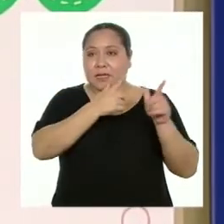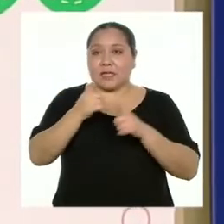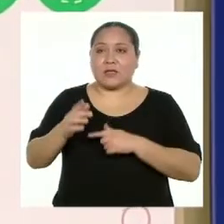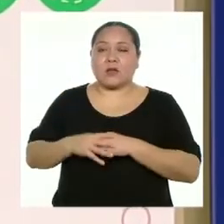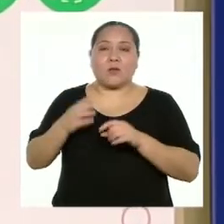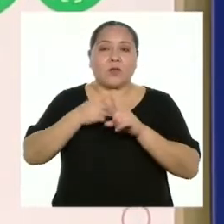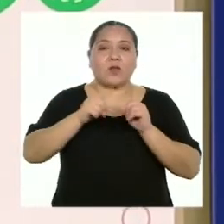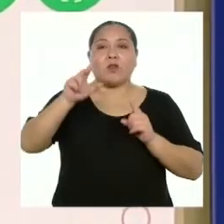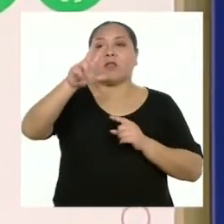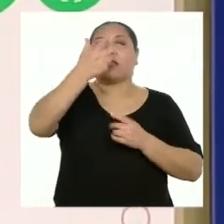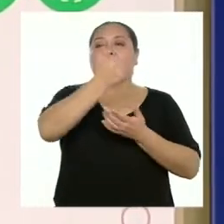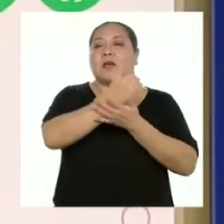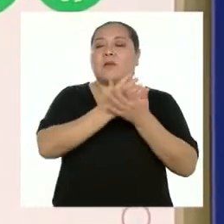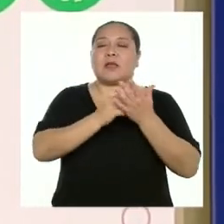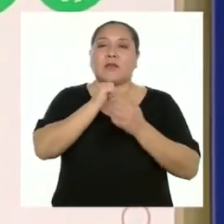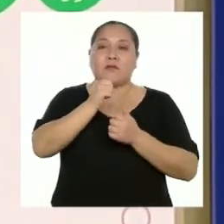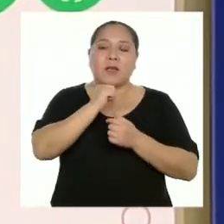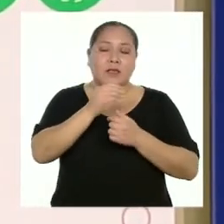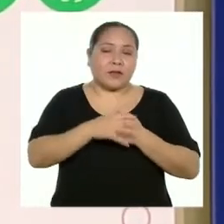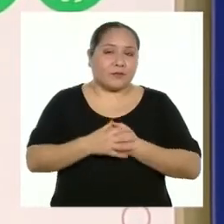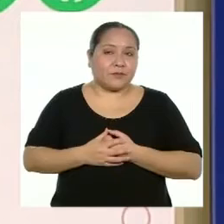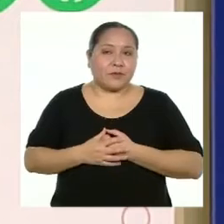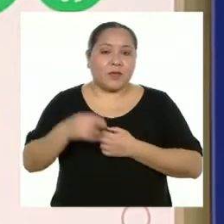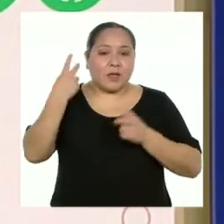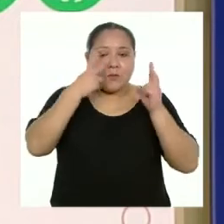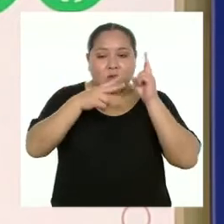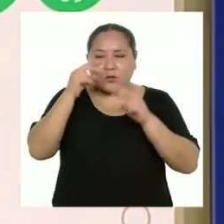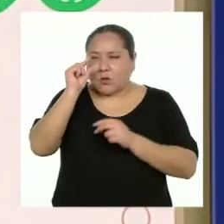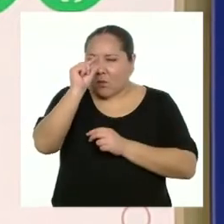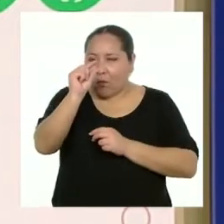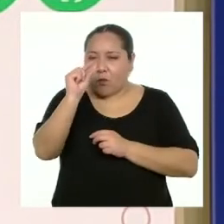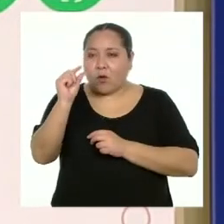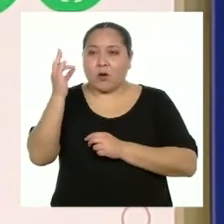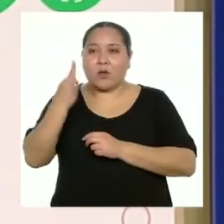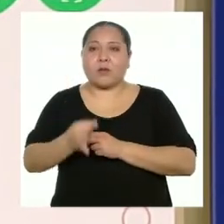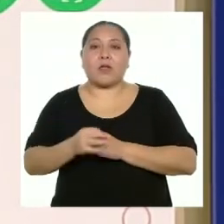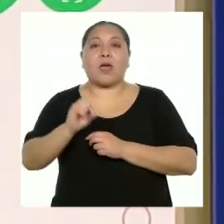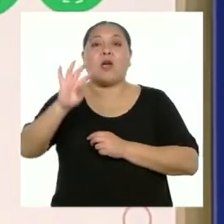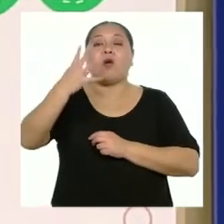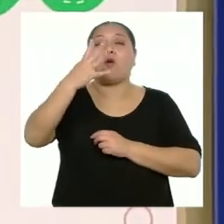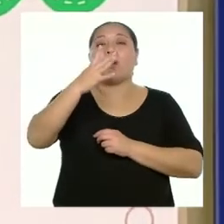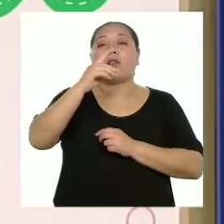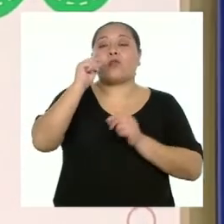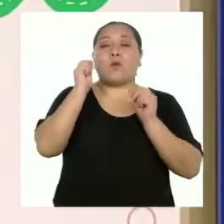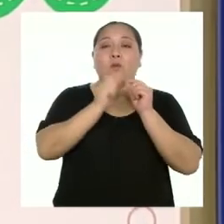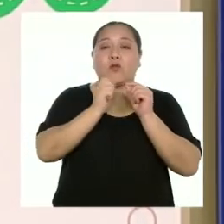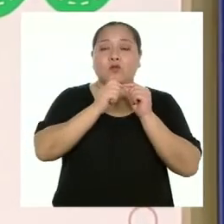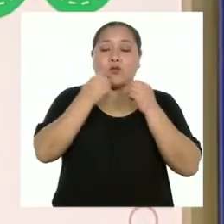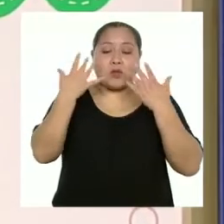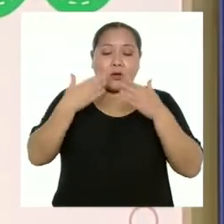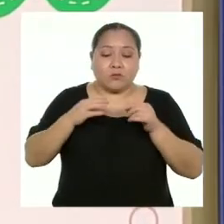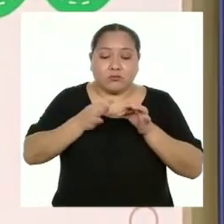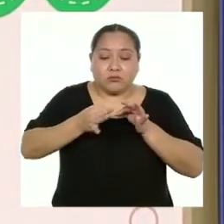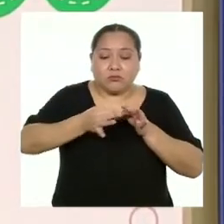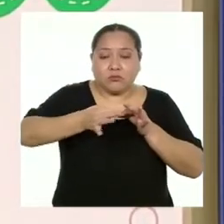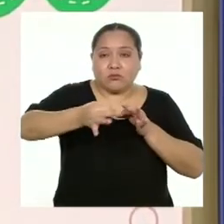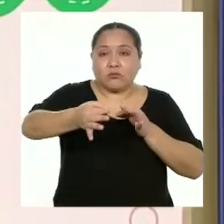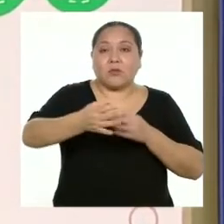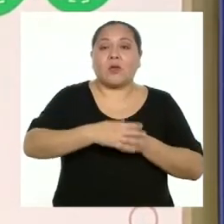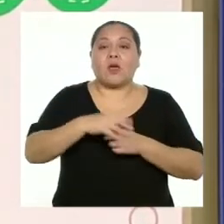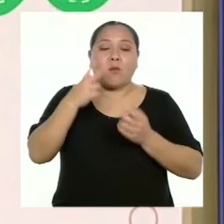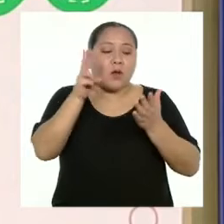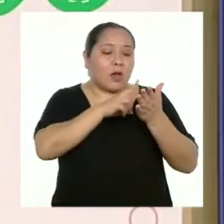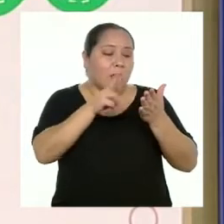hay un tercer punto que nos falta. Hemos visto un poquito nomás. El cuarto punto sí lo hemos desarrollado bastante. Hemos leído